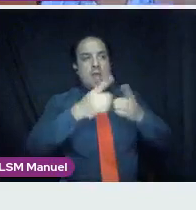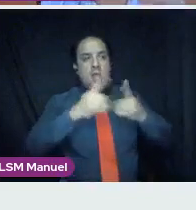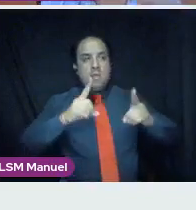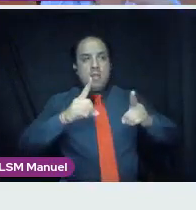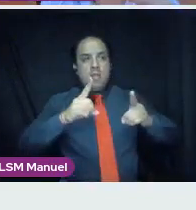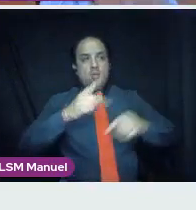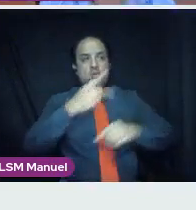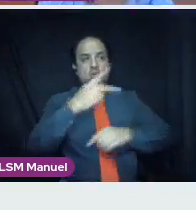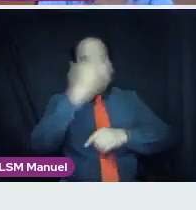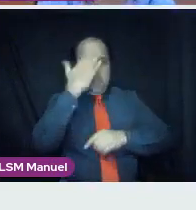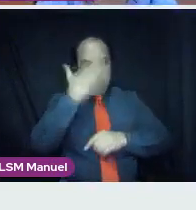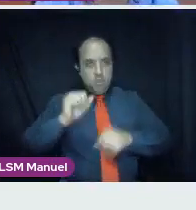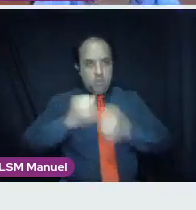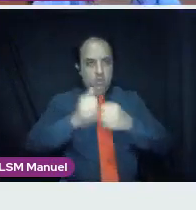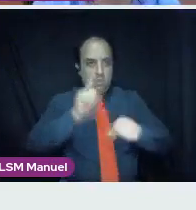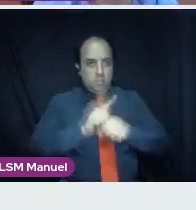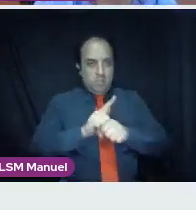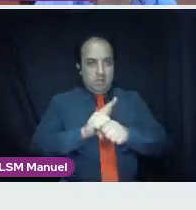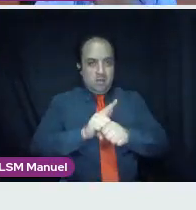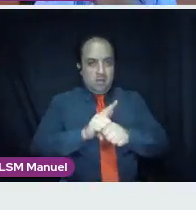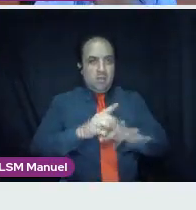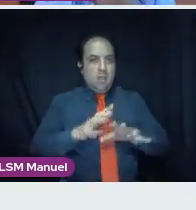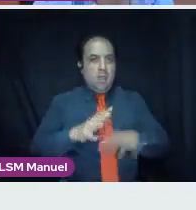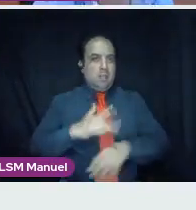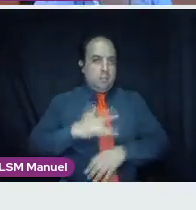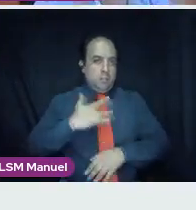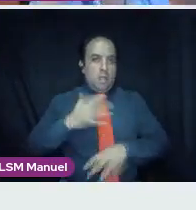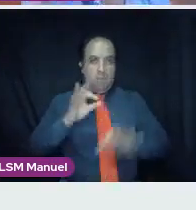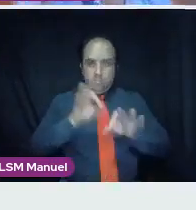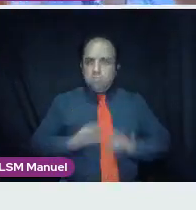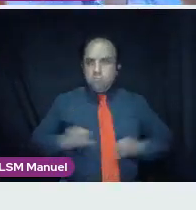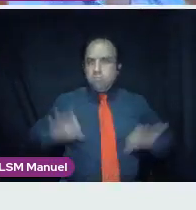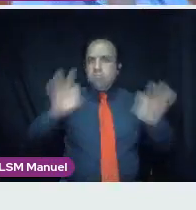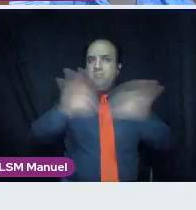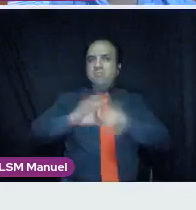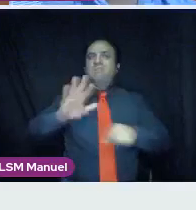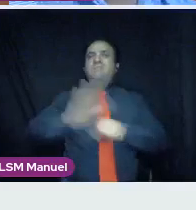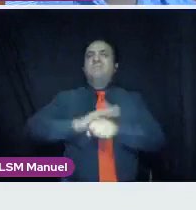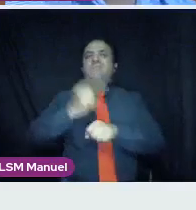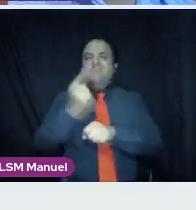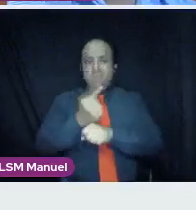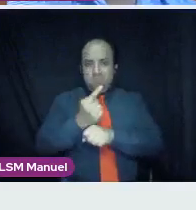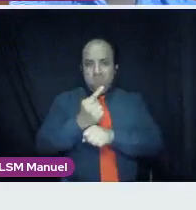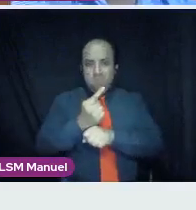Este en particular me pareció bastante importante porque justo es como